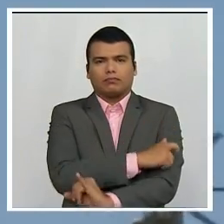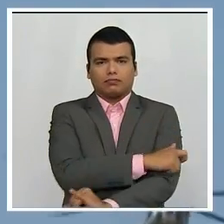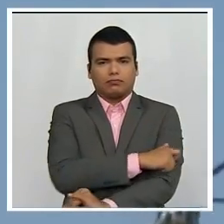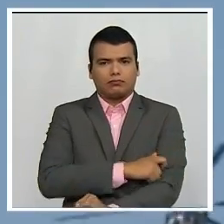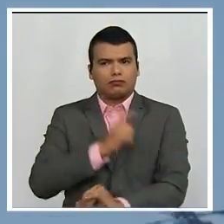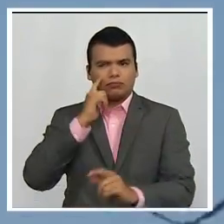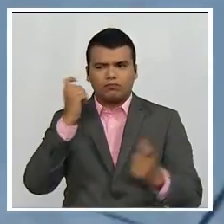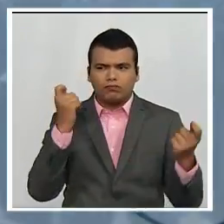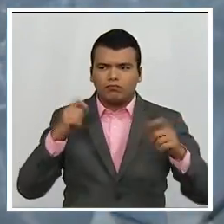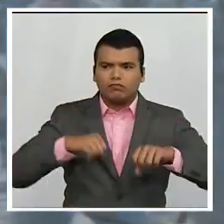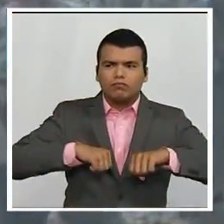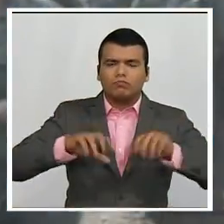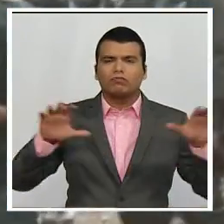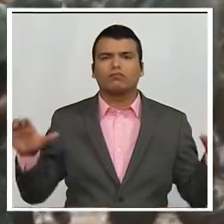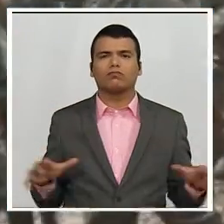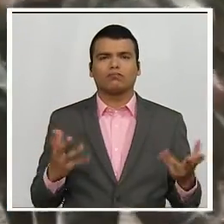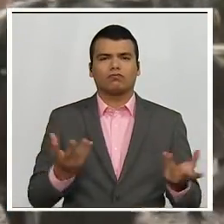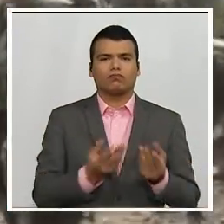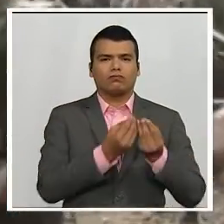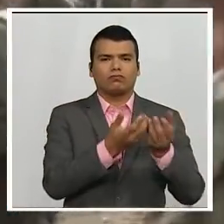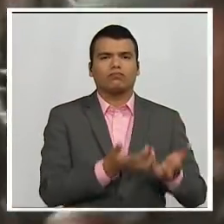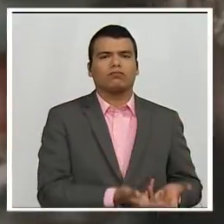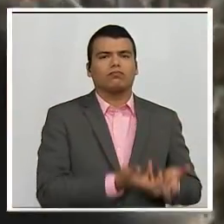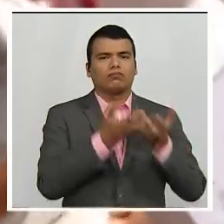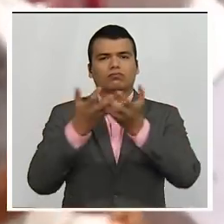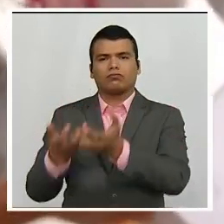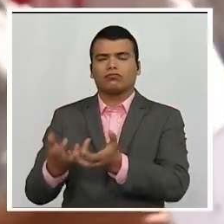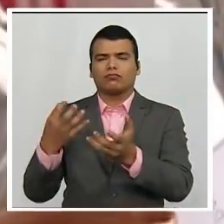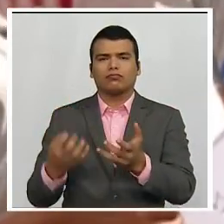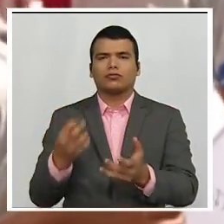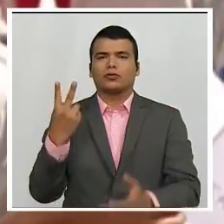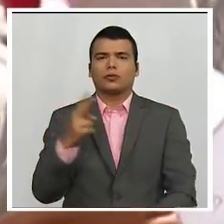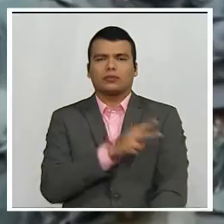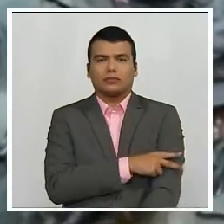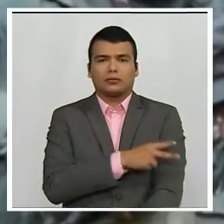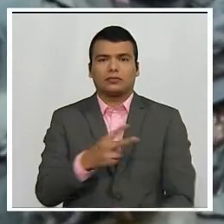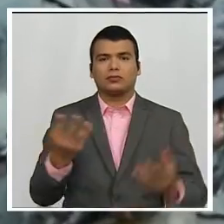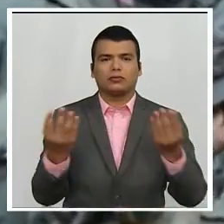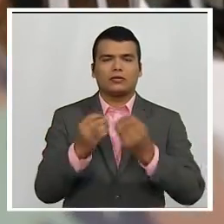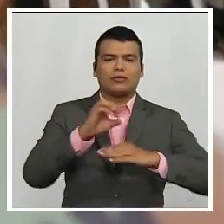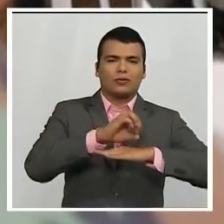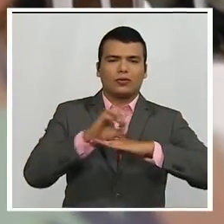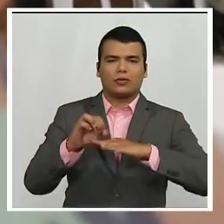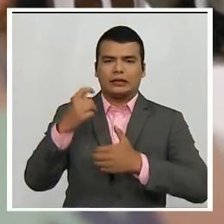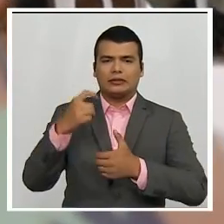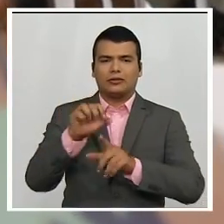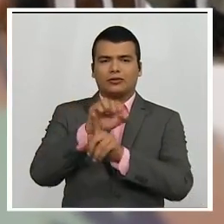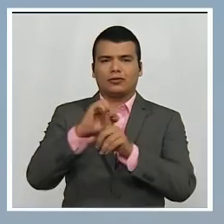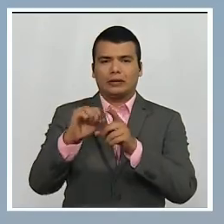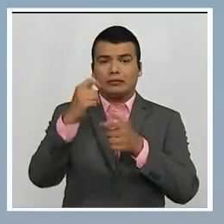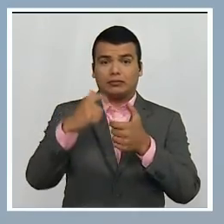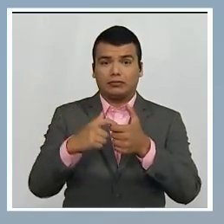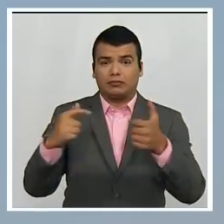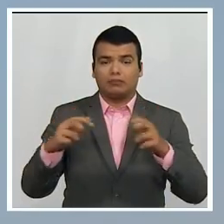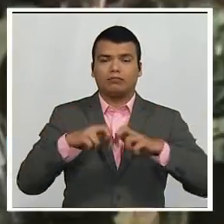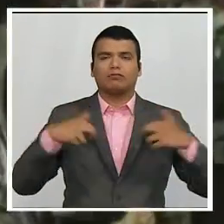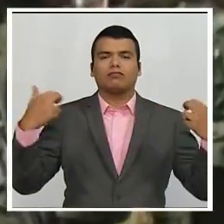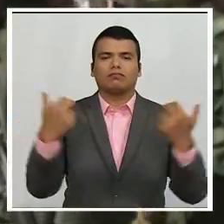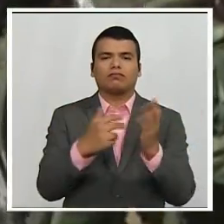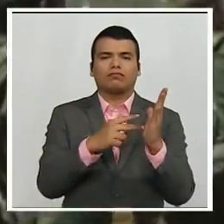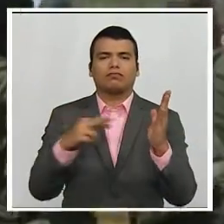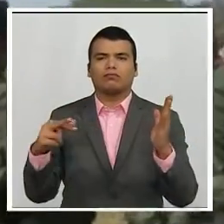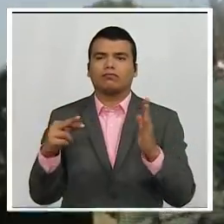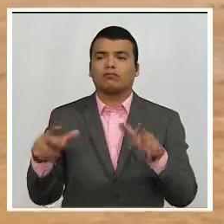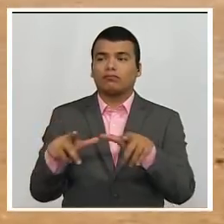las operaciones del equipo de traslado conformado también por dos delegados de las organizaciones sociales que hacen parte de la mesa técnica en el lugar de